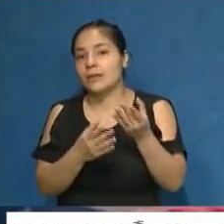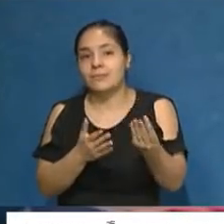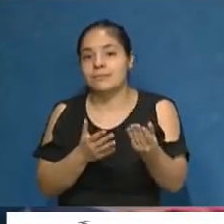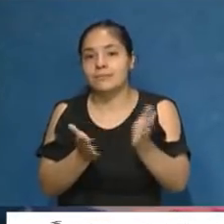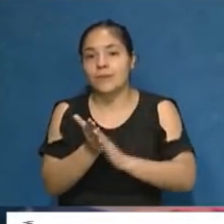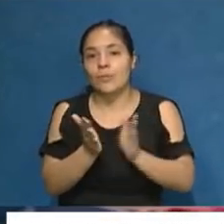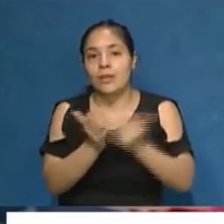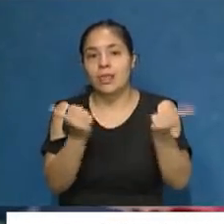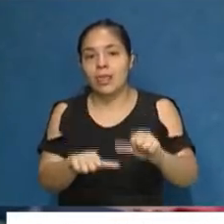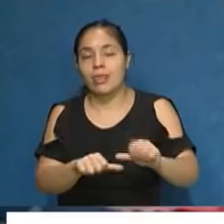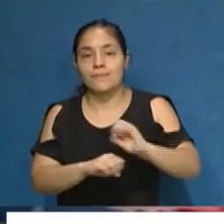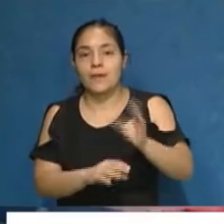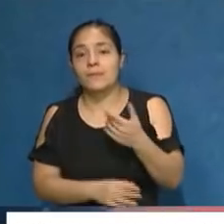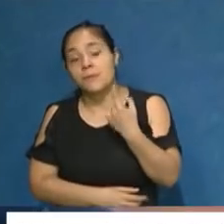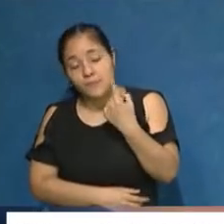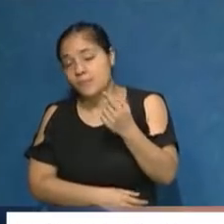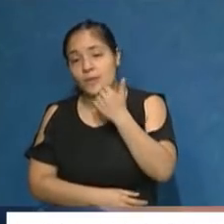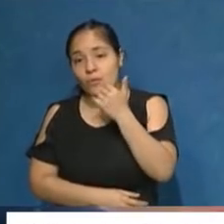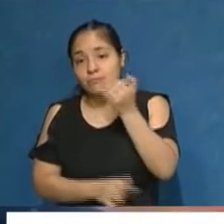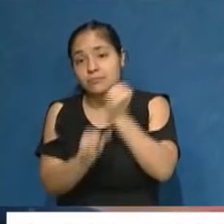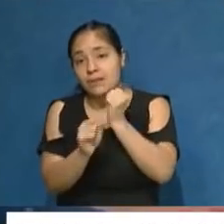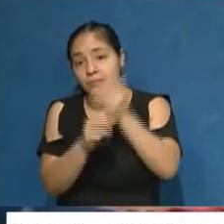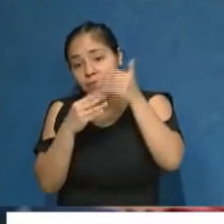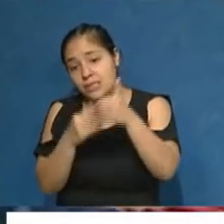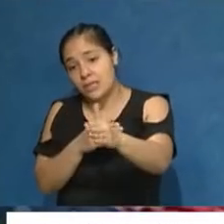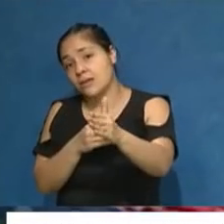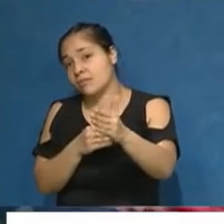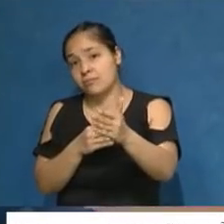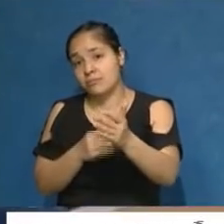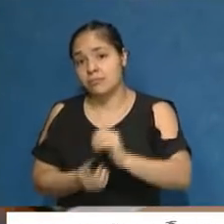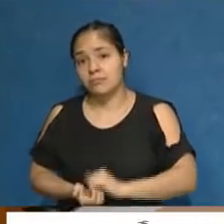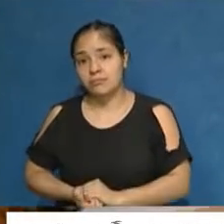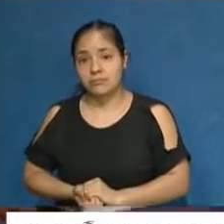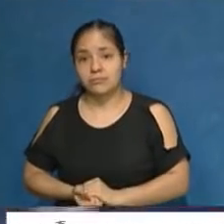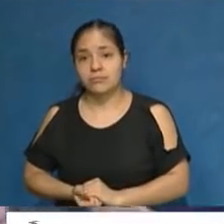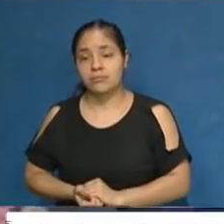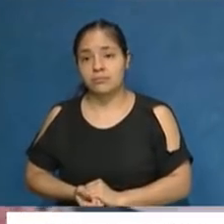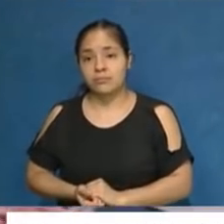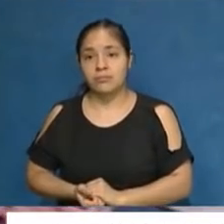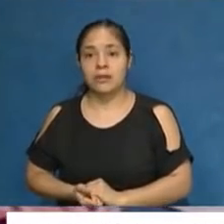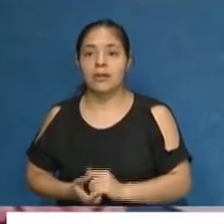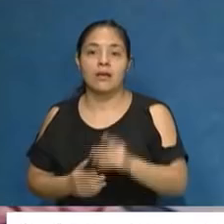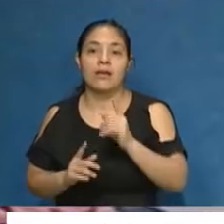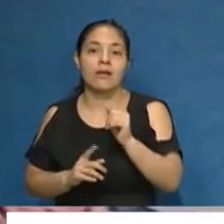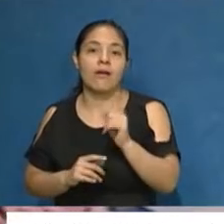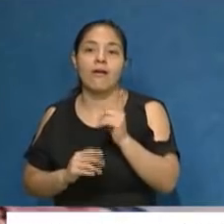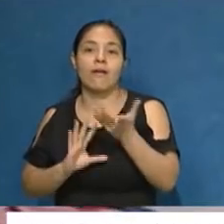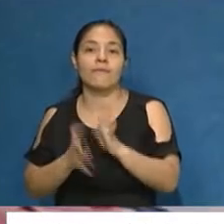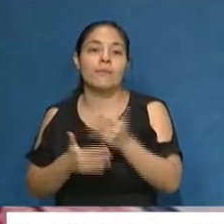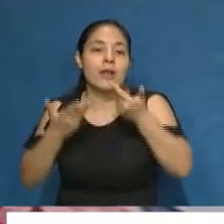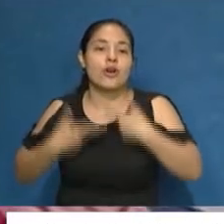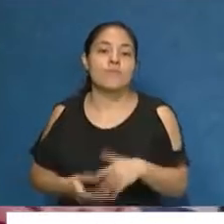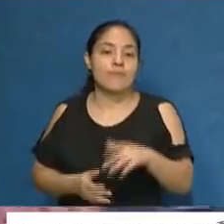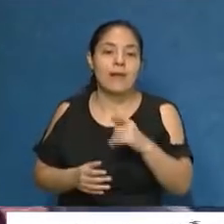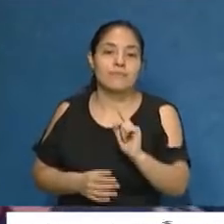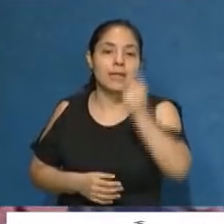propuesto. Pero bueno, vamos a seguir trabajando. Este era uno de los aspectos de toda una política. No es frecuente, es un hecho inédito de hecho que